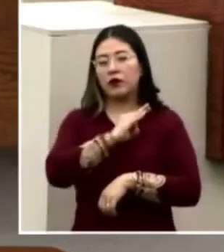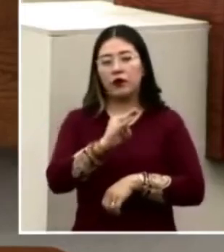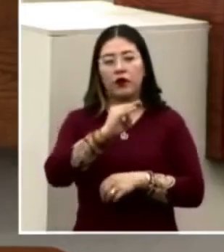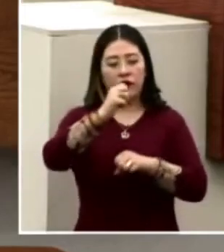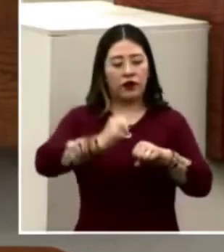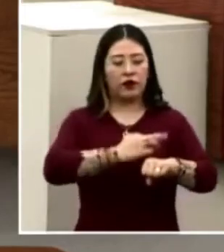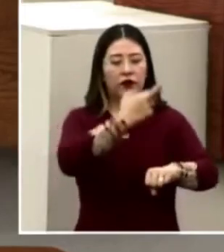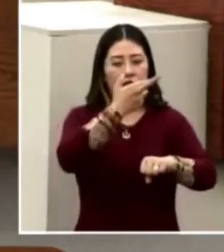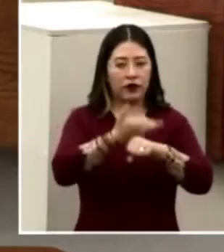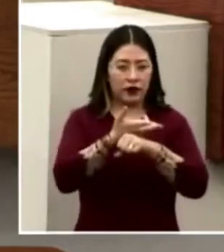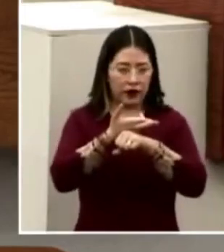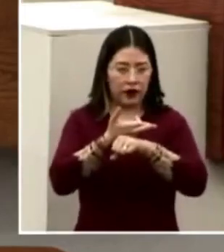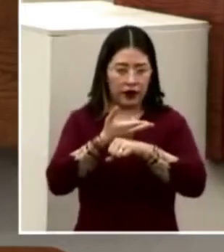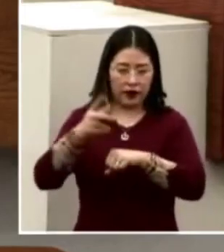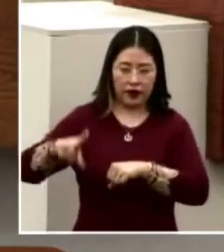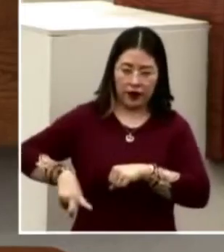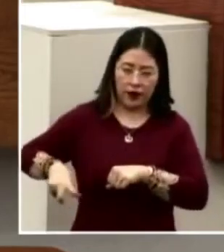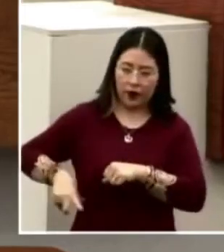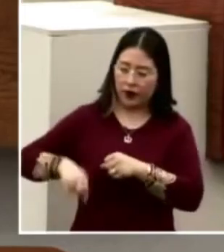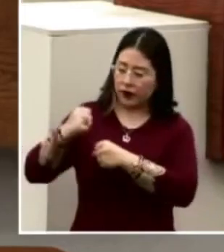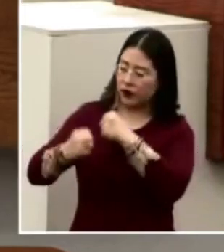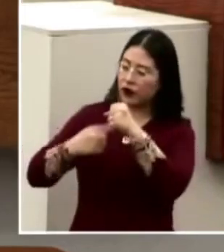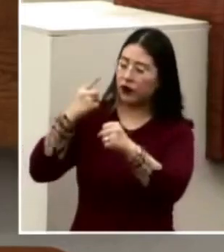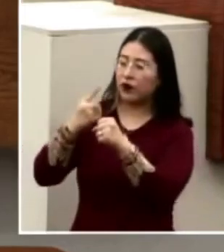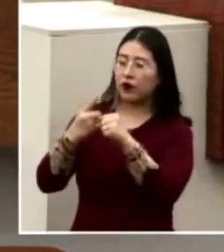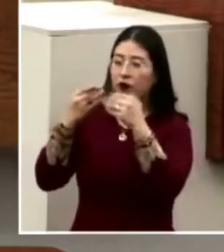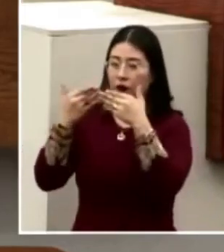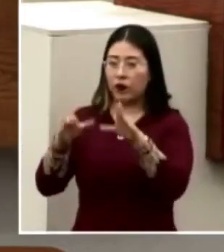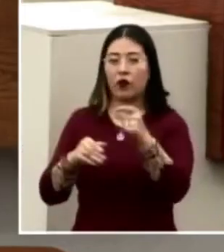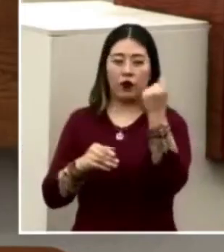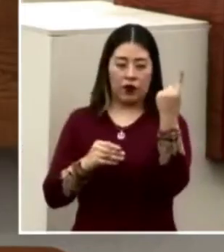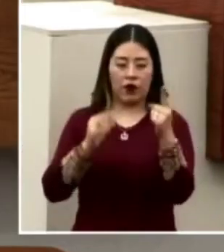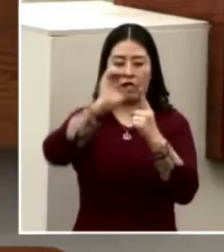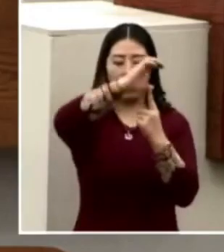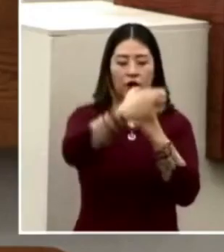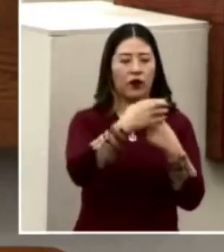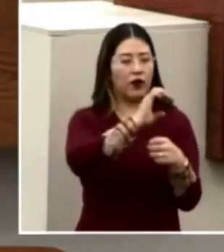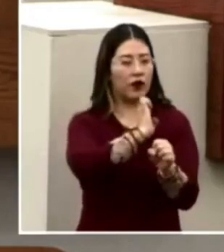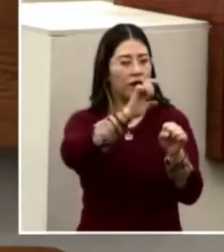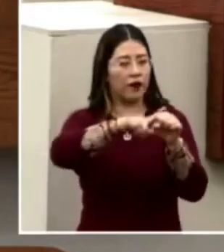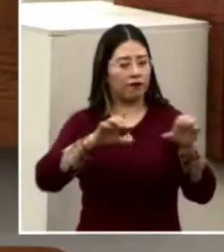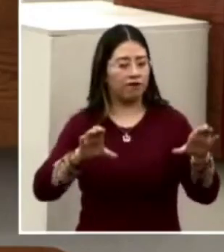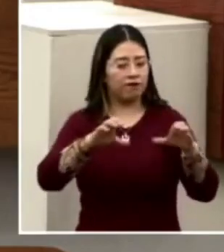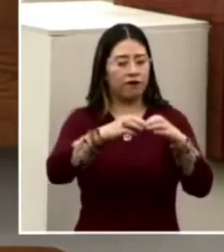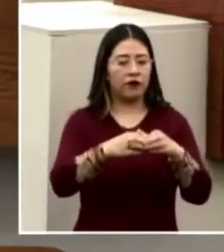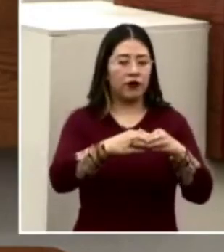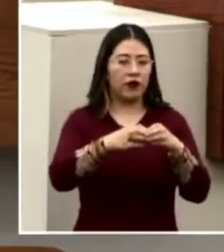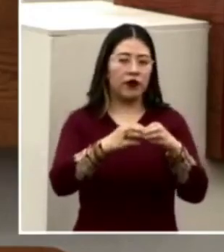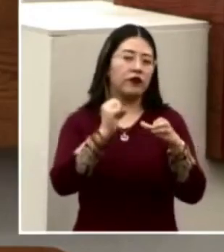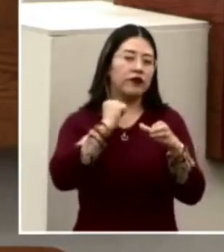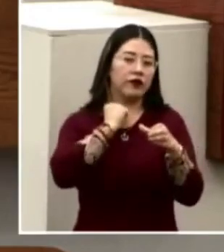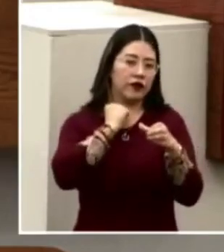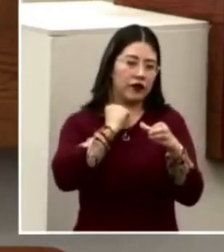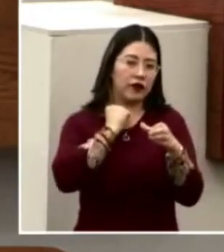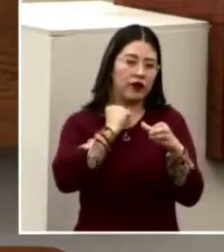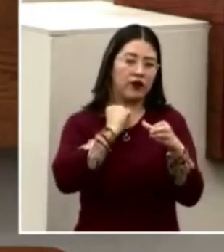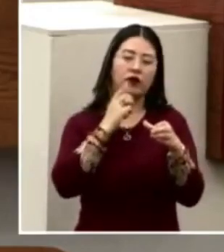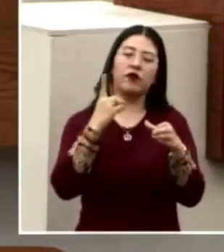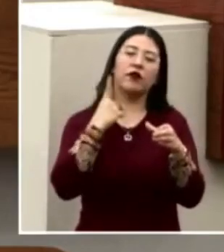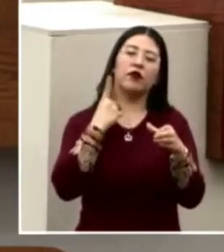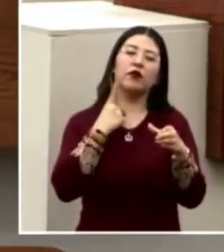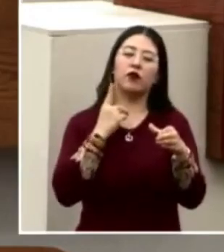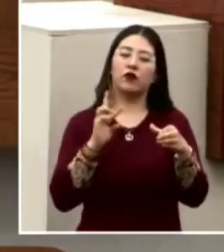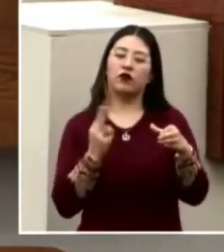Secretariado Ejecutivo de Seguridad Pública y a una comisión bicameral integrada por Cámara de Senadores y